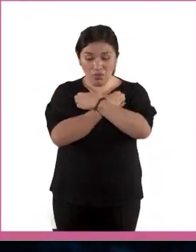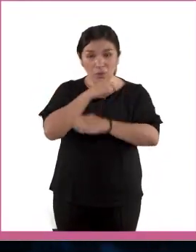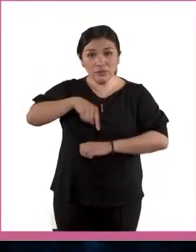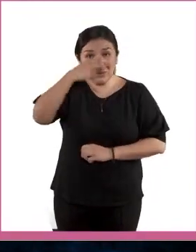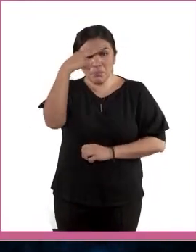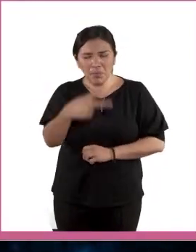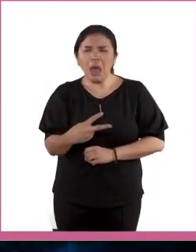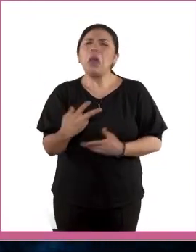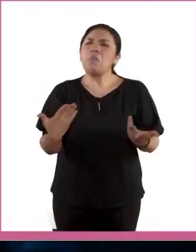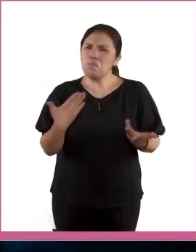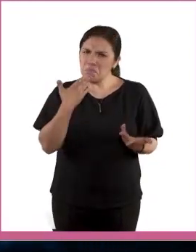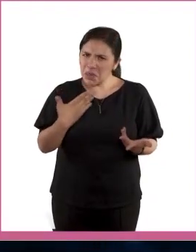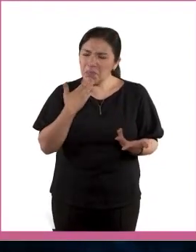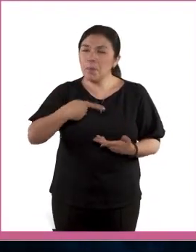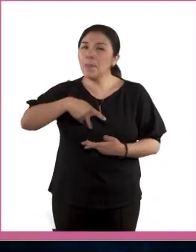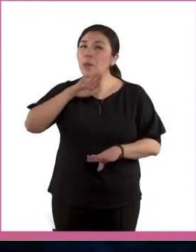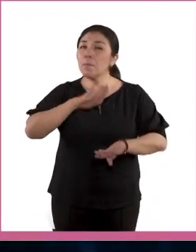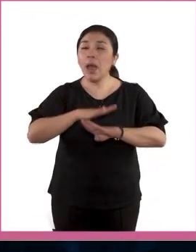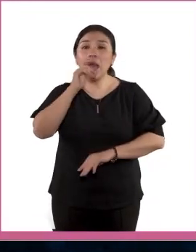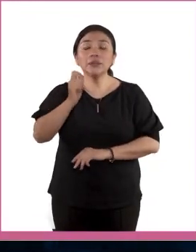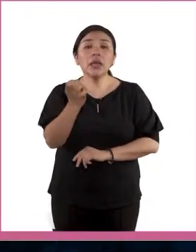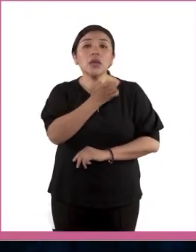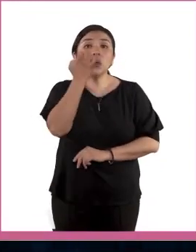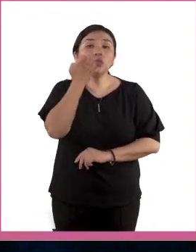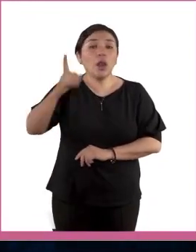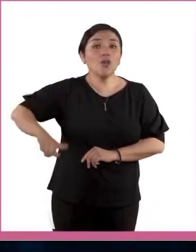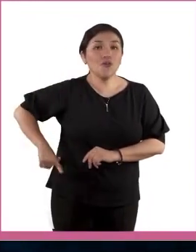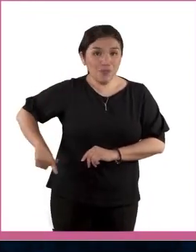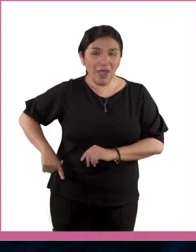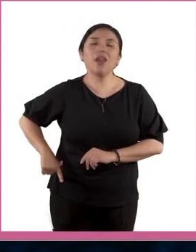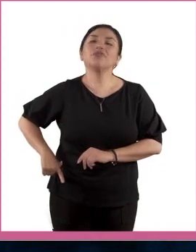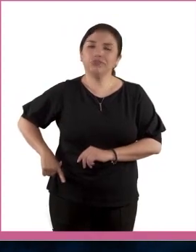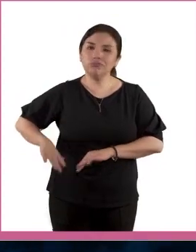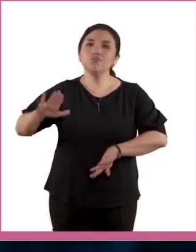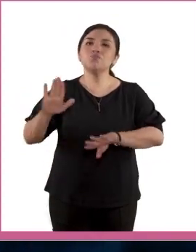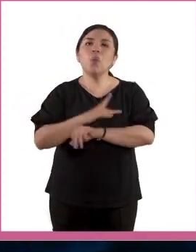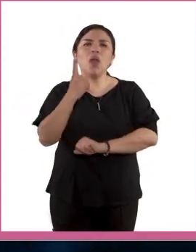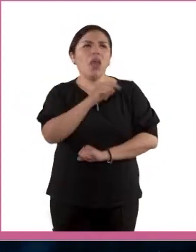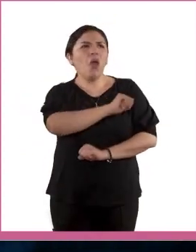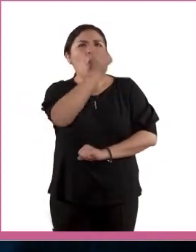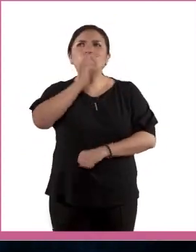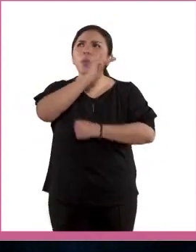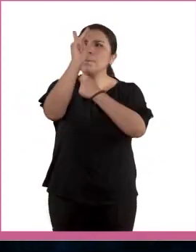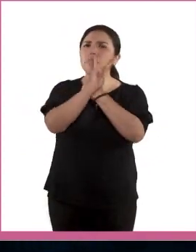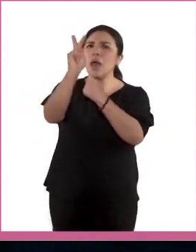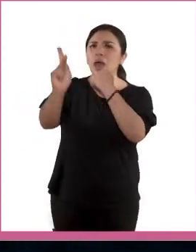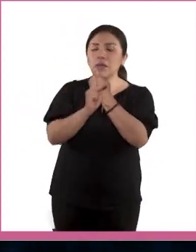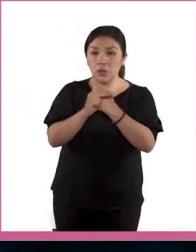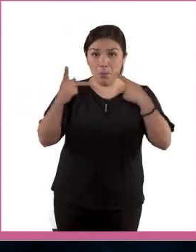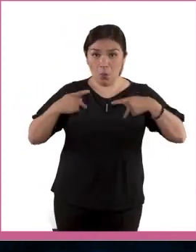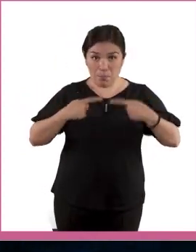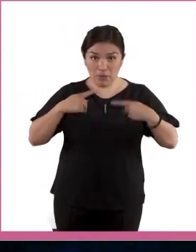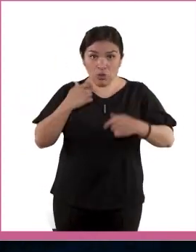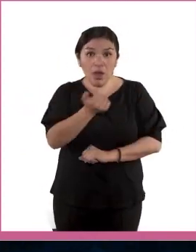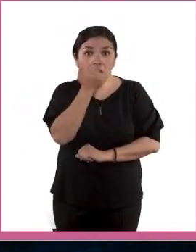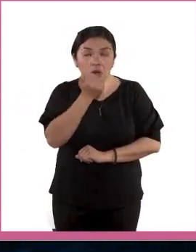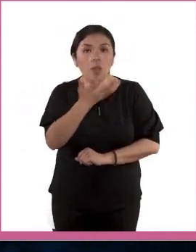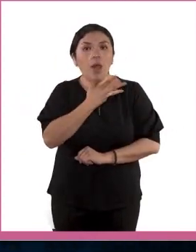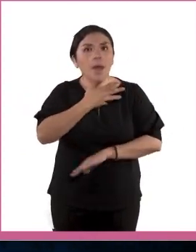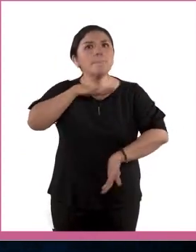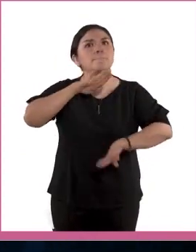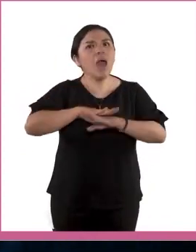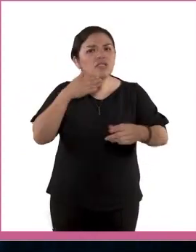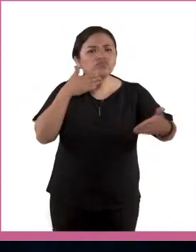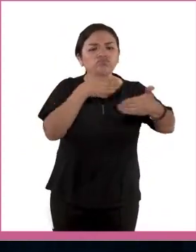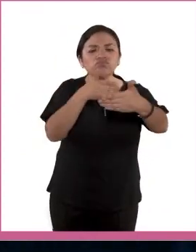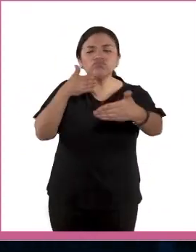México es buena, pero en especial la educación pública, porque contrastándola con otros países, los estudiantes tenemos un mayor